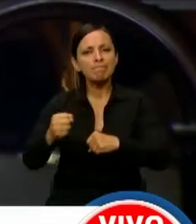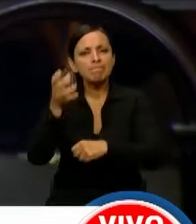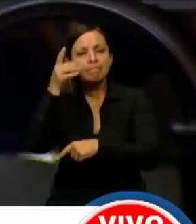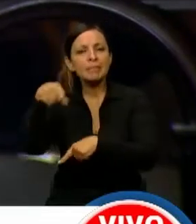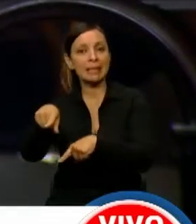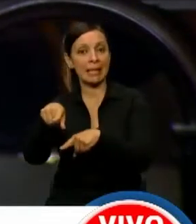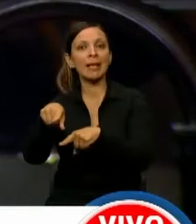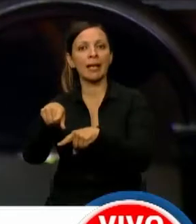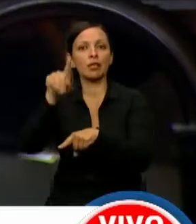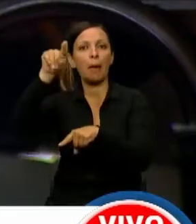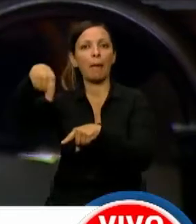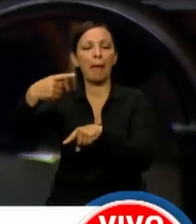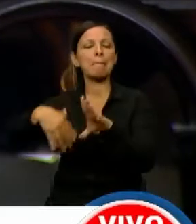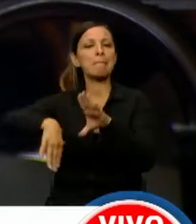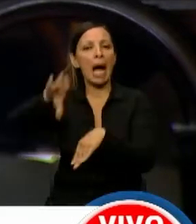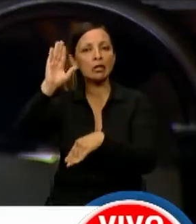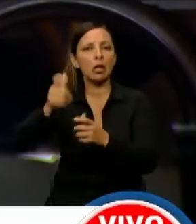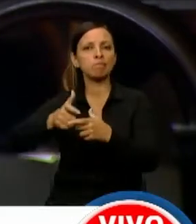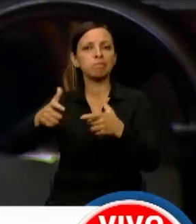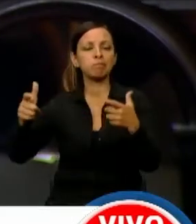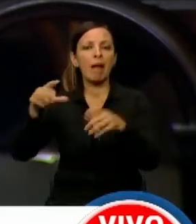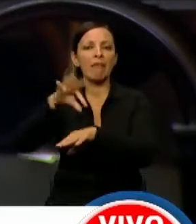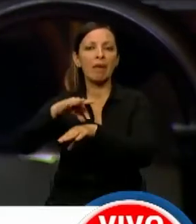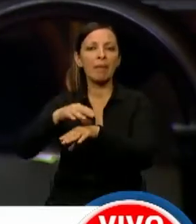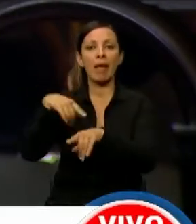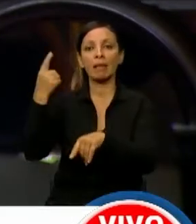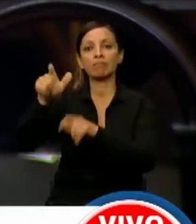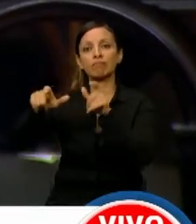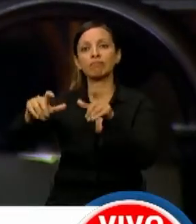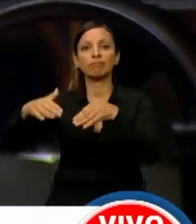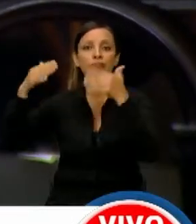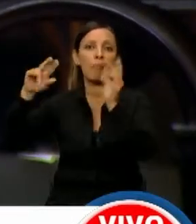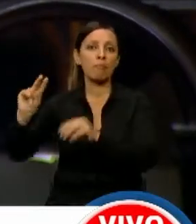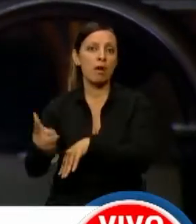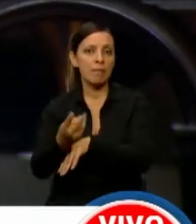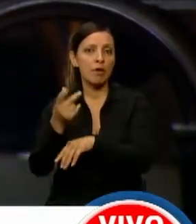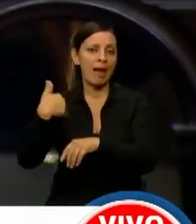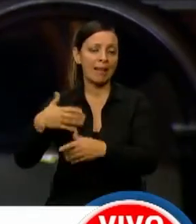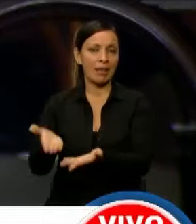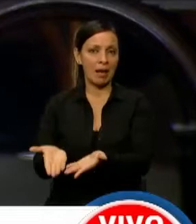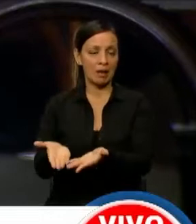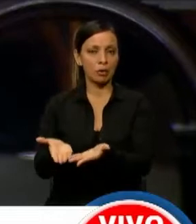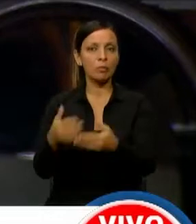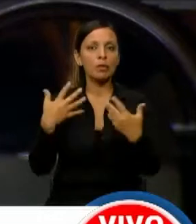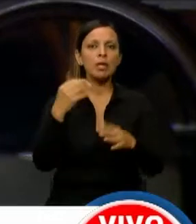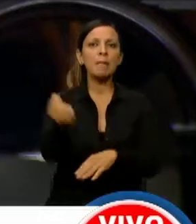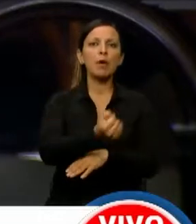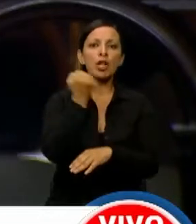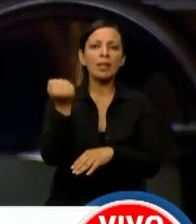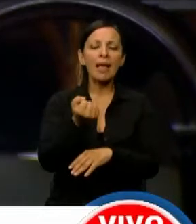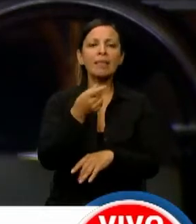obesidad son los que causan la mayoría de lo que nos enfermamos y nos morimos los argentinos. Por eso es tan importante